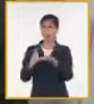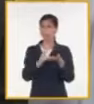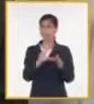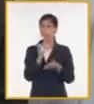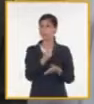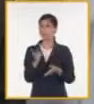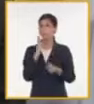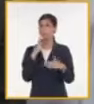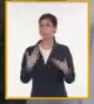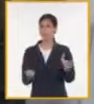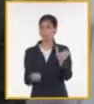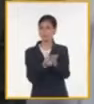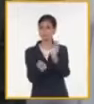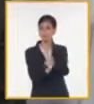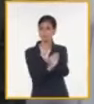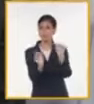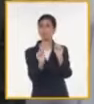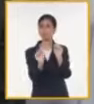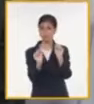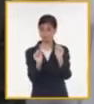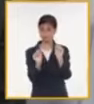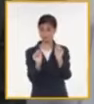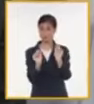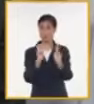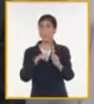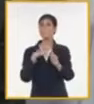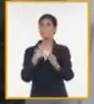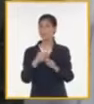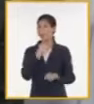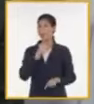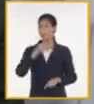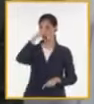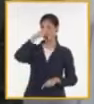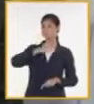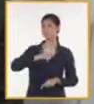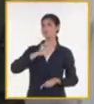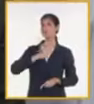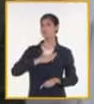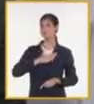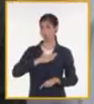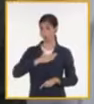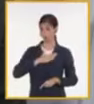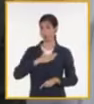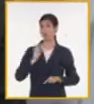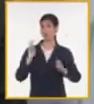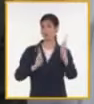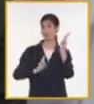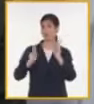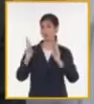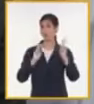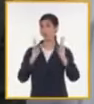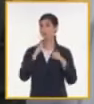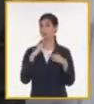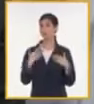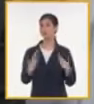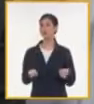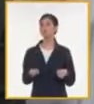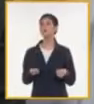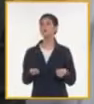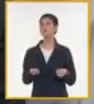los encuentros y se ratificó el compromiso de Cuba con el combate y la cooperación contra este flagelo